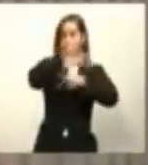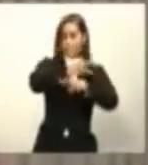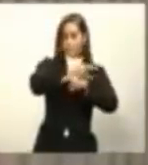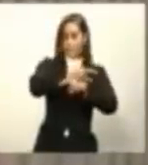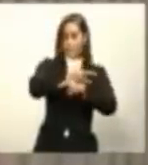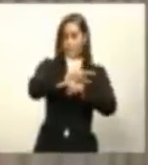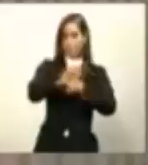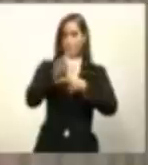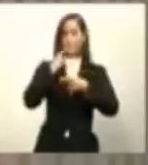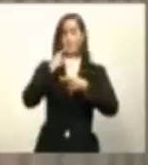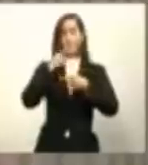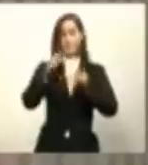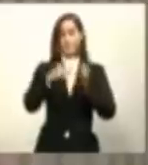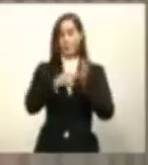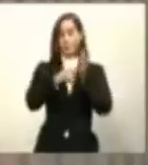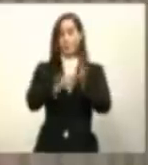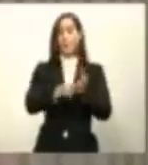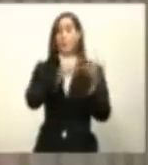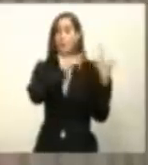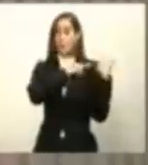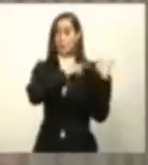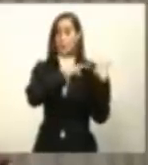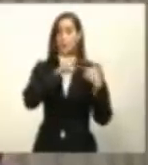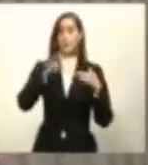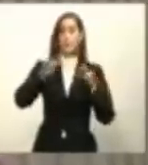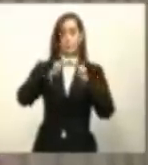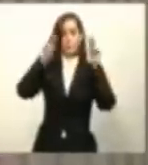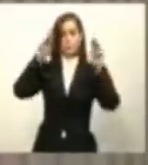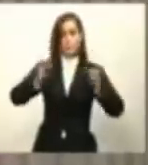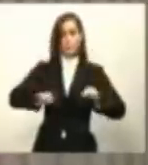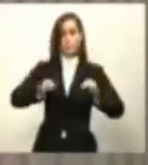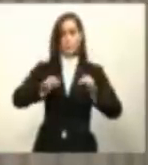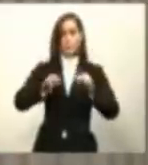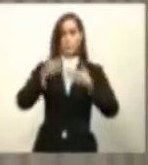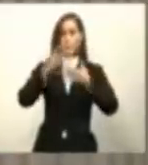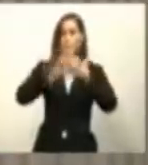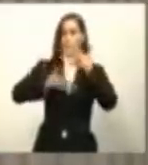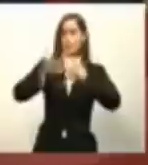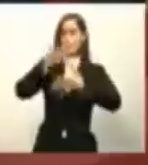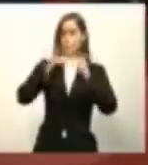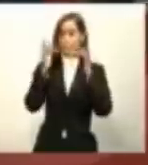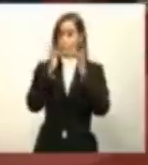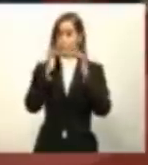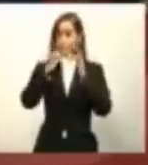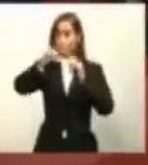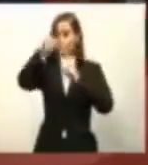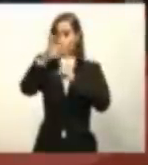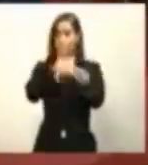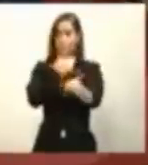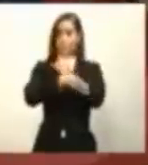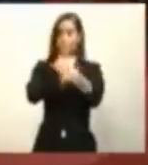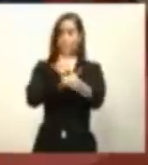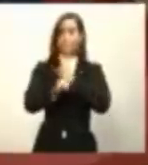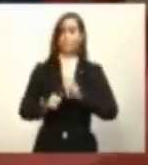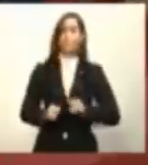a cargo del señor Roberto Álvarez, ministro de Relaciones Exteriores.